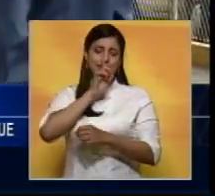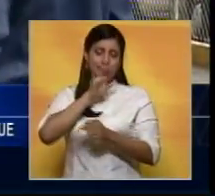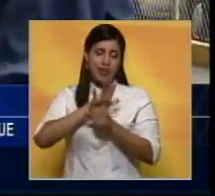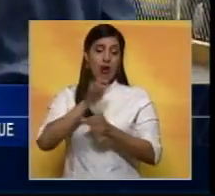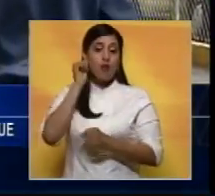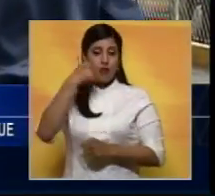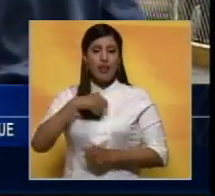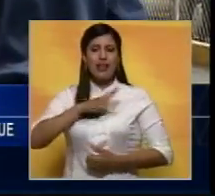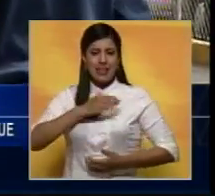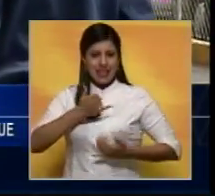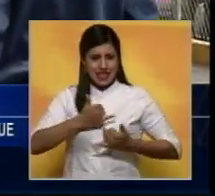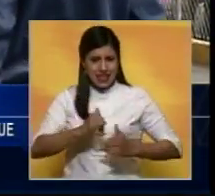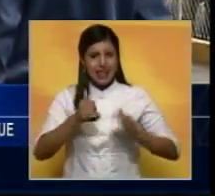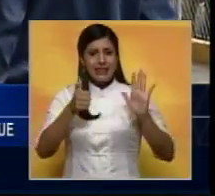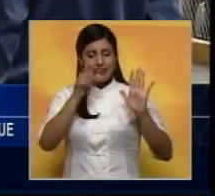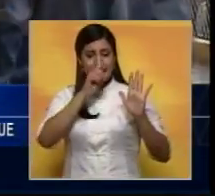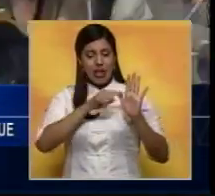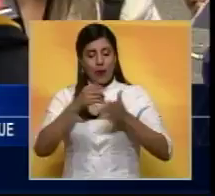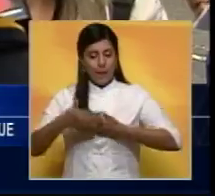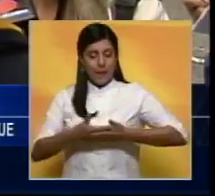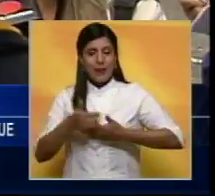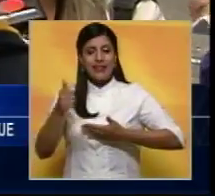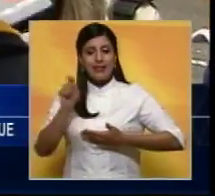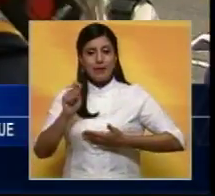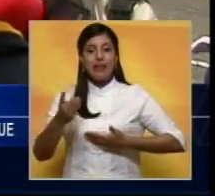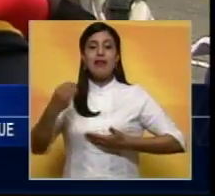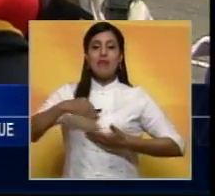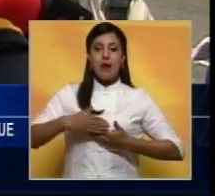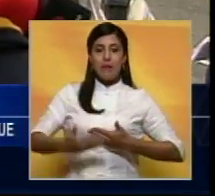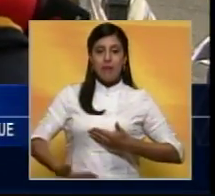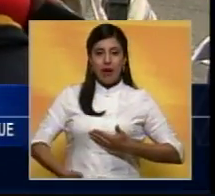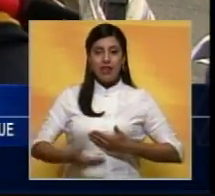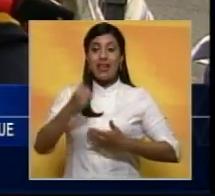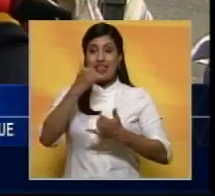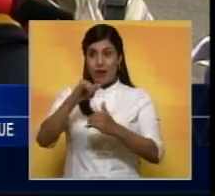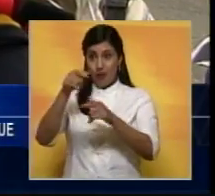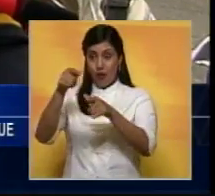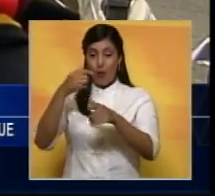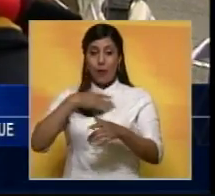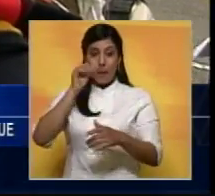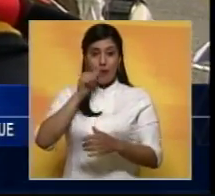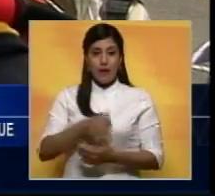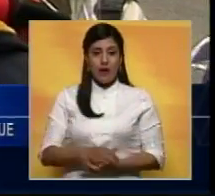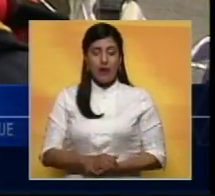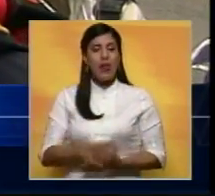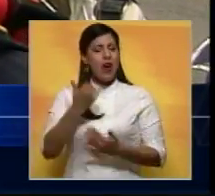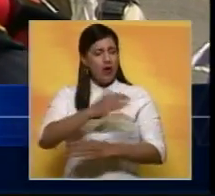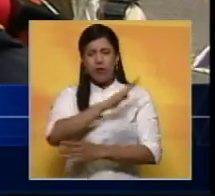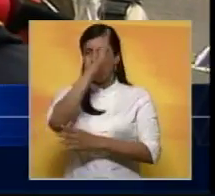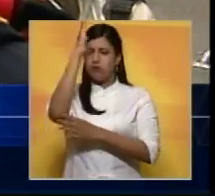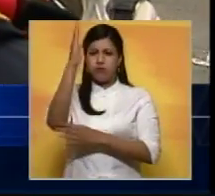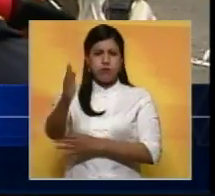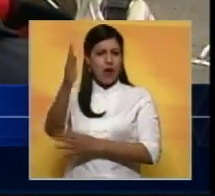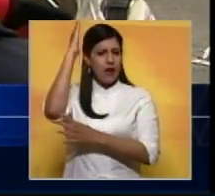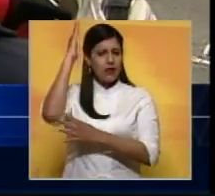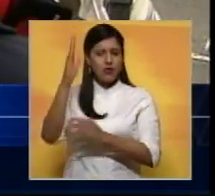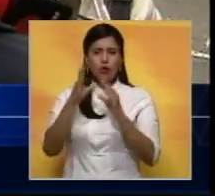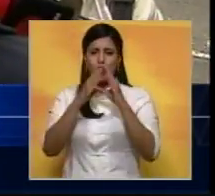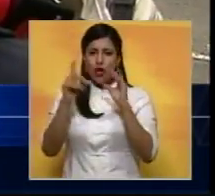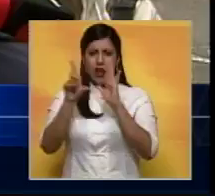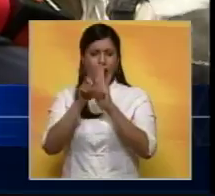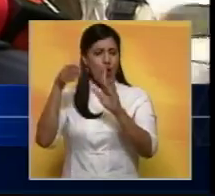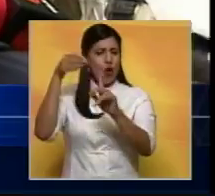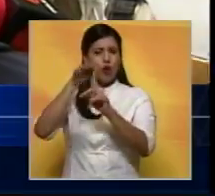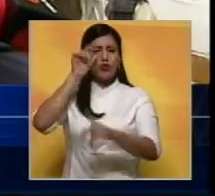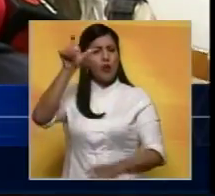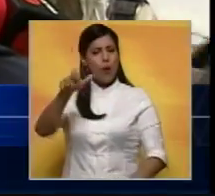La chica tenía una hija de 6 años y la bebé de 6 meses, quien es hija del asesino confeso. Que caiga todo el peso de la ley